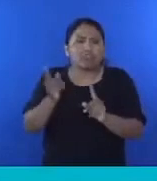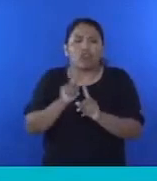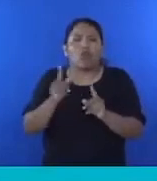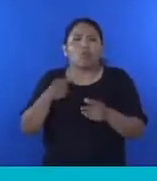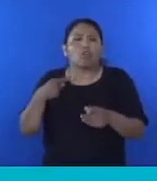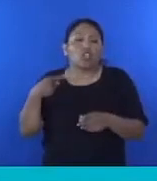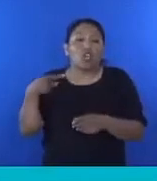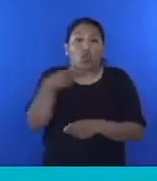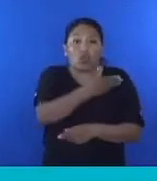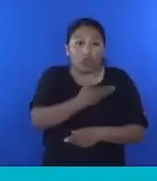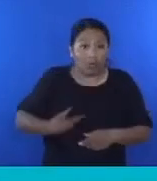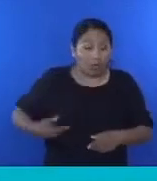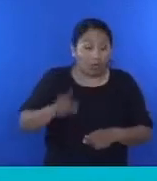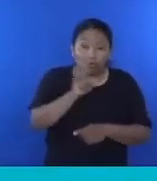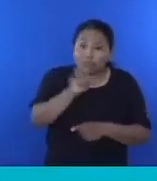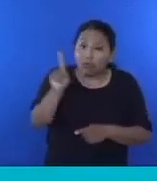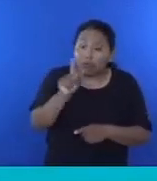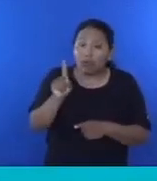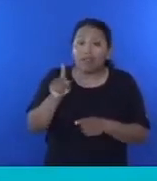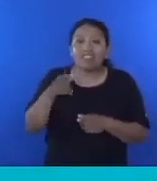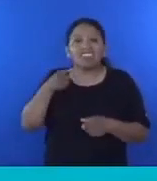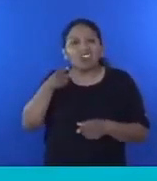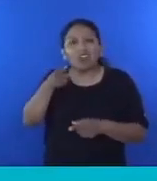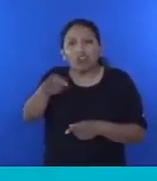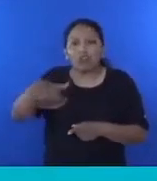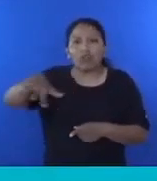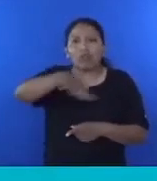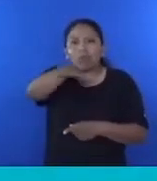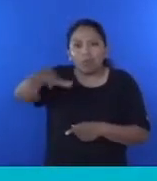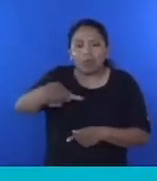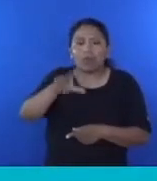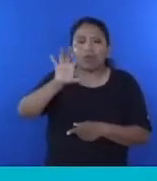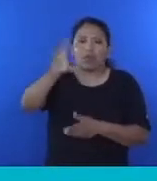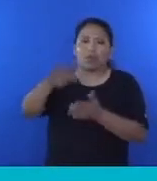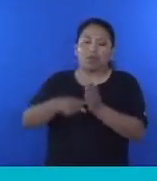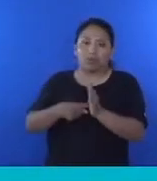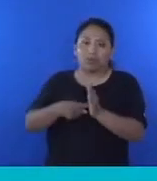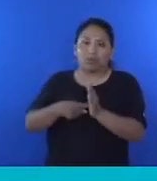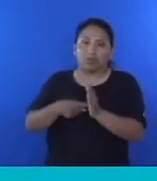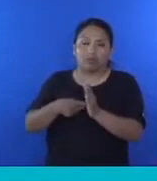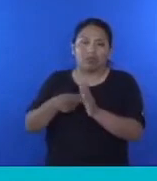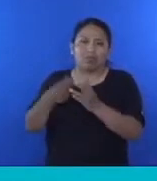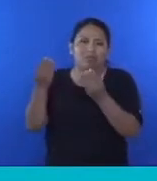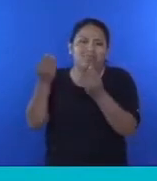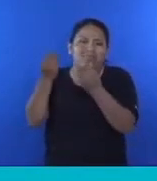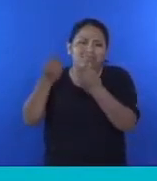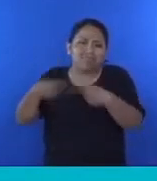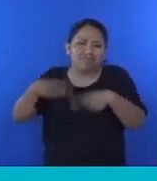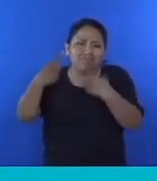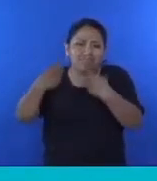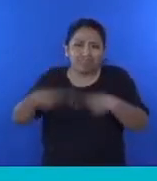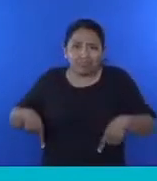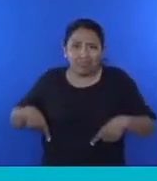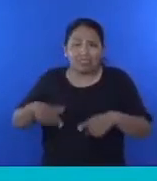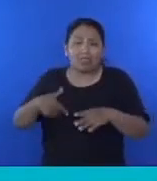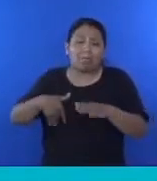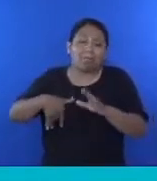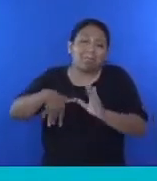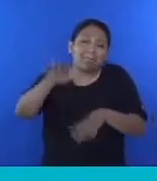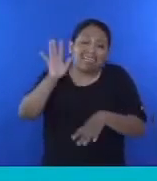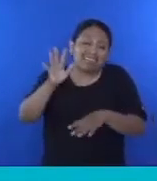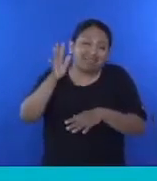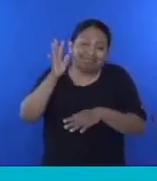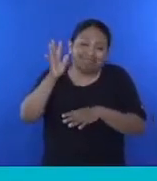es ir contra un gobernador, es ir contra el pueblo de la provincia de Buenos Aires, que va a perder un montón de cuestiones, más de las que ya ha